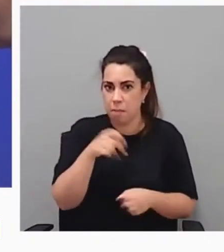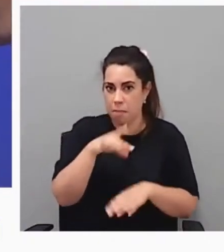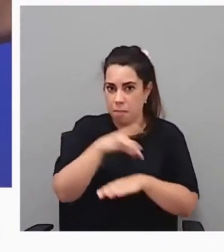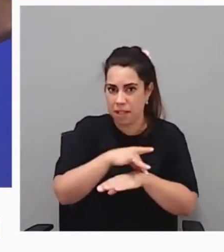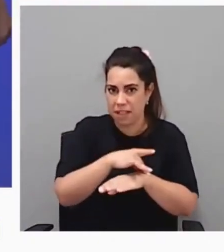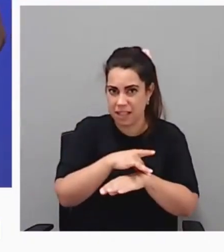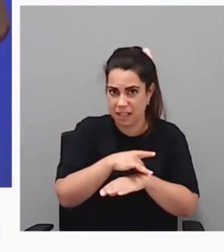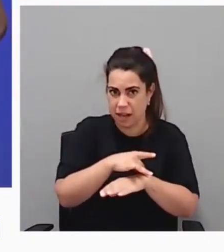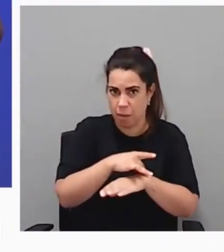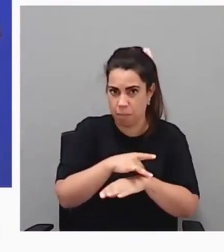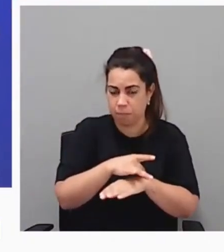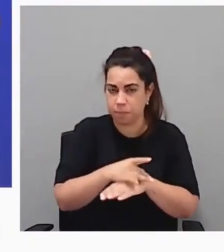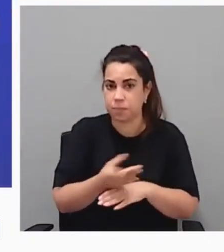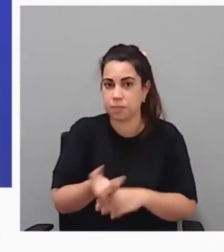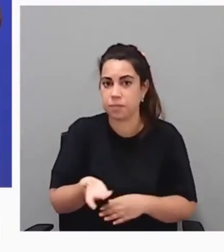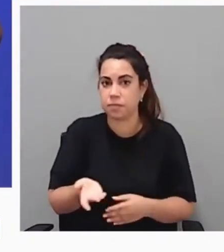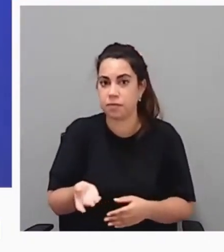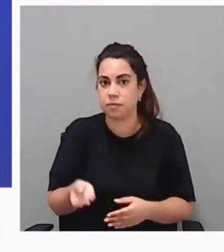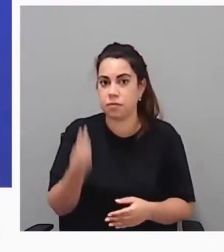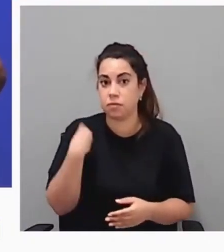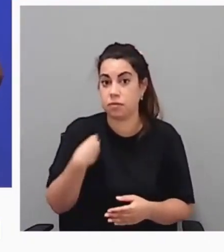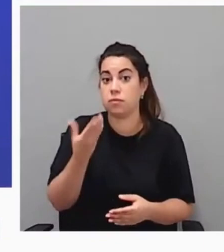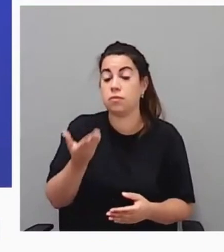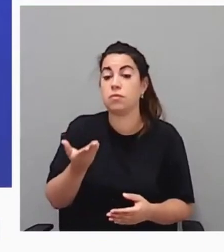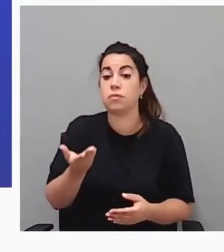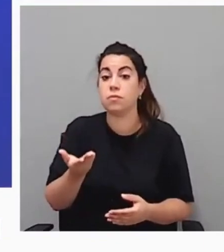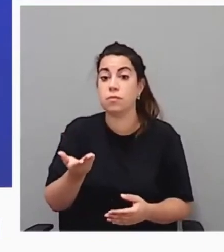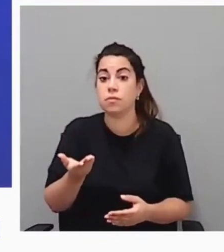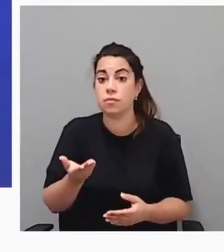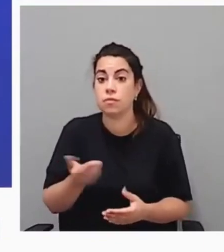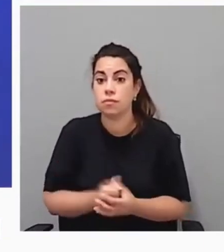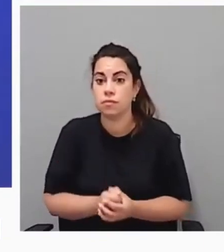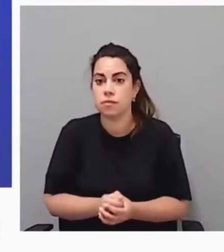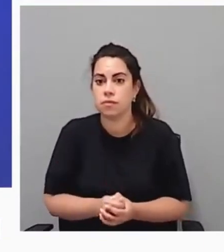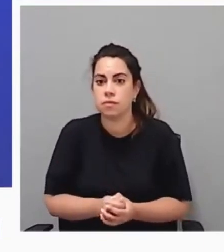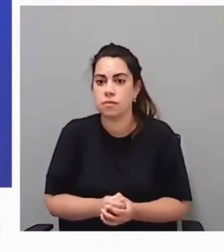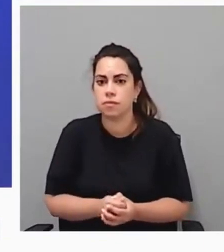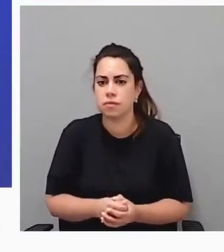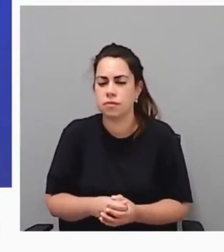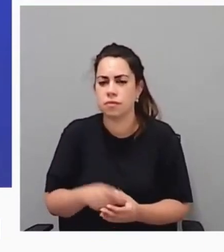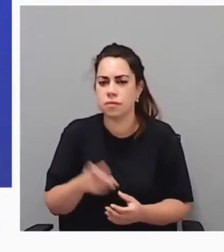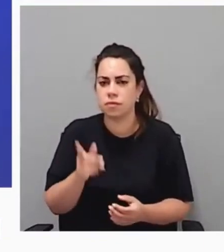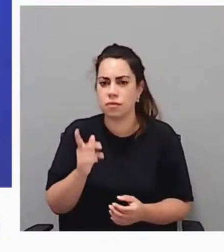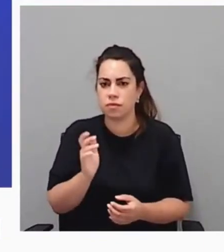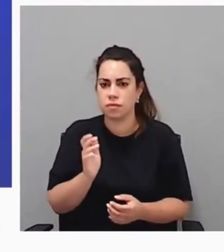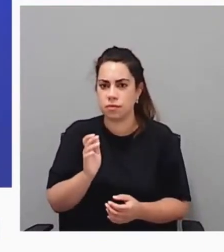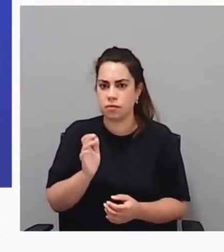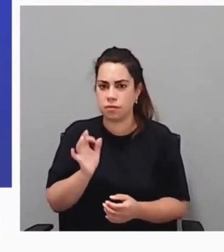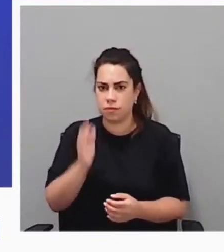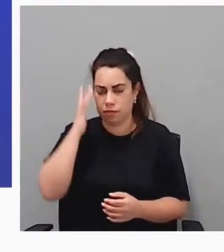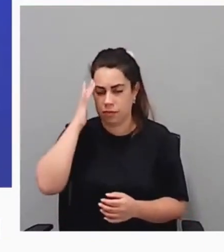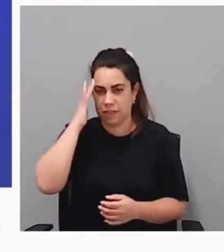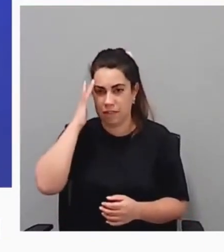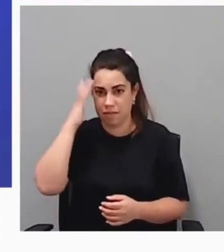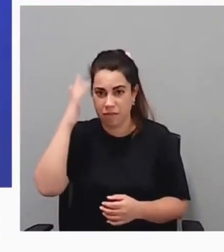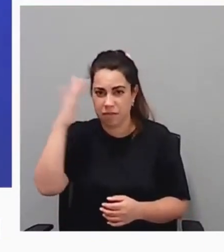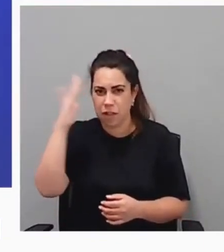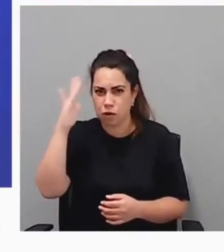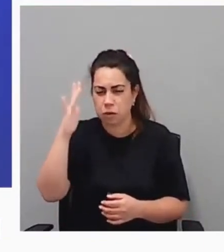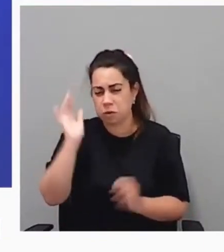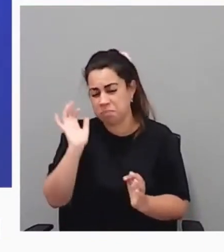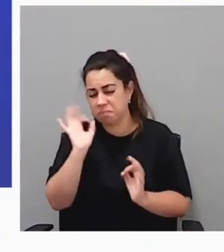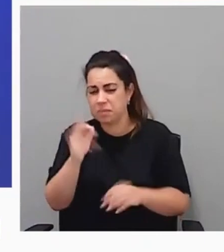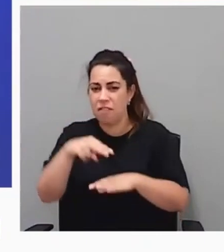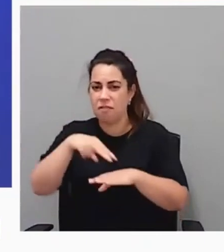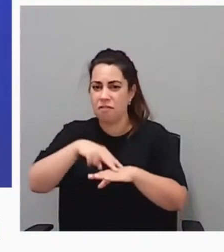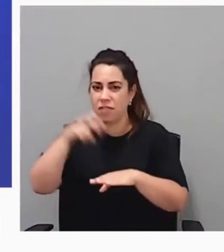destrozan tu solución simple de lo que es un antibiótico. Hay algo profundamente filosófico y científico, física. La